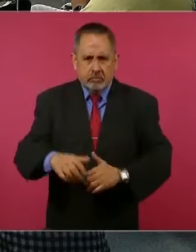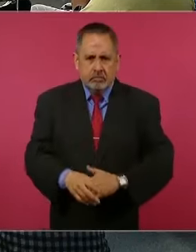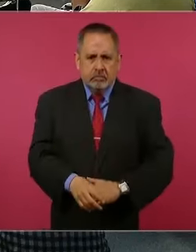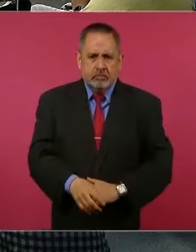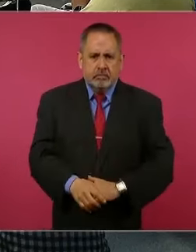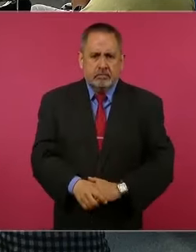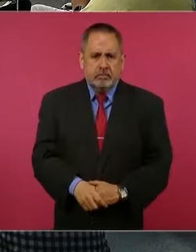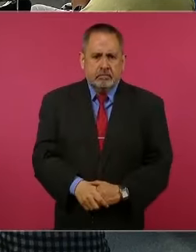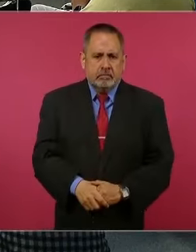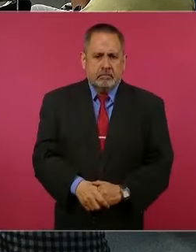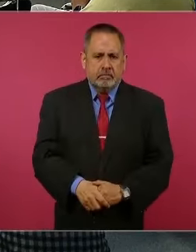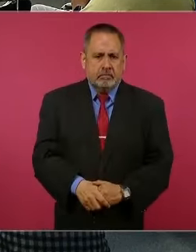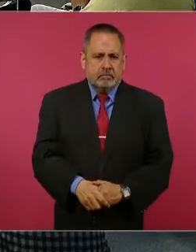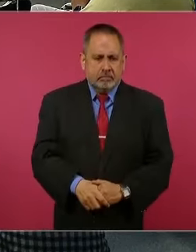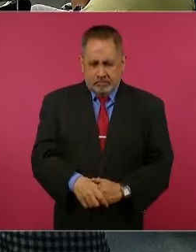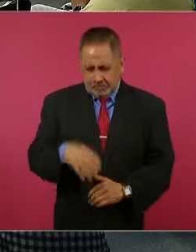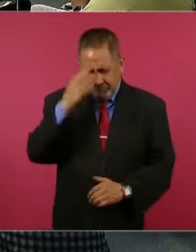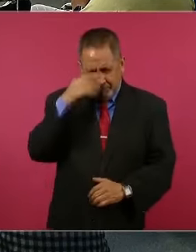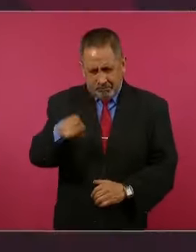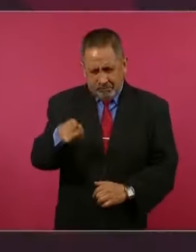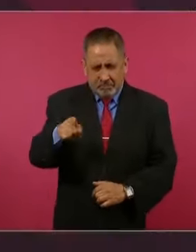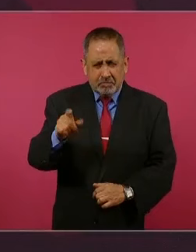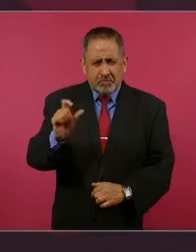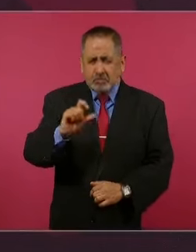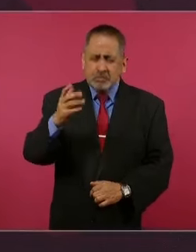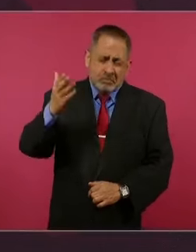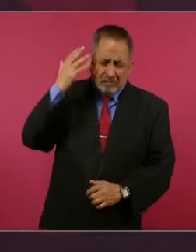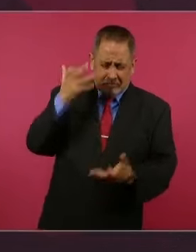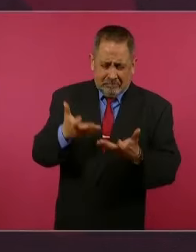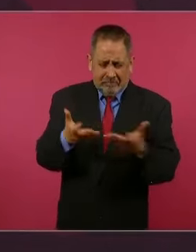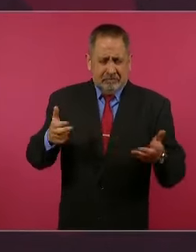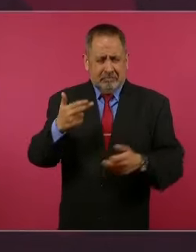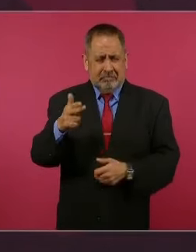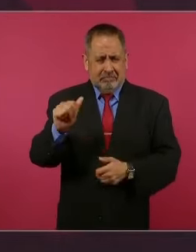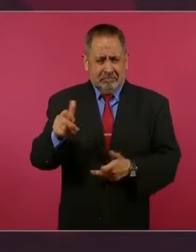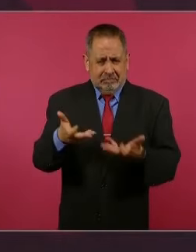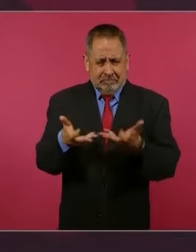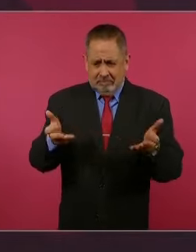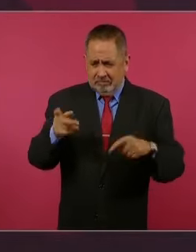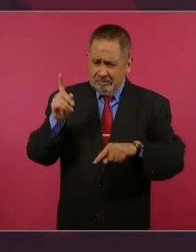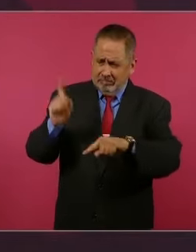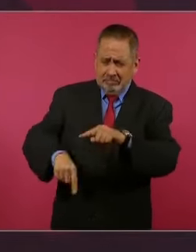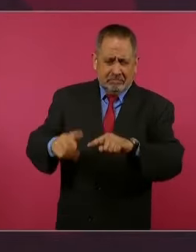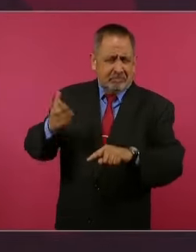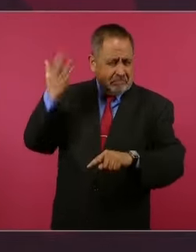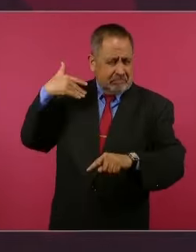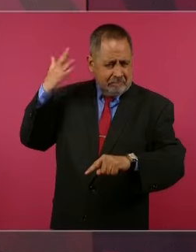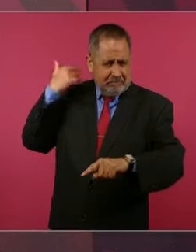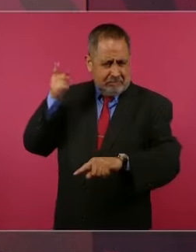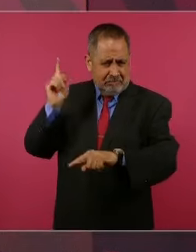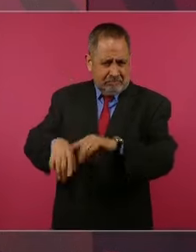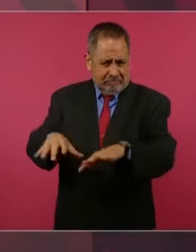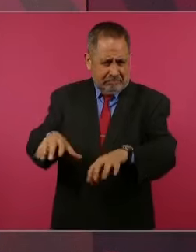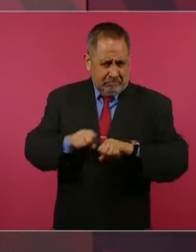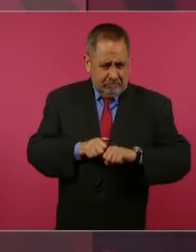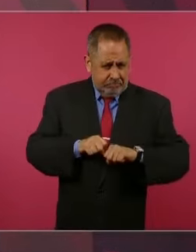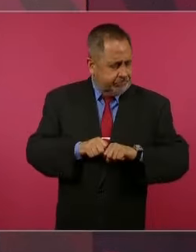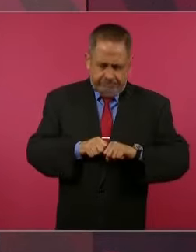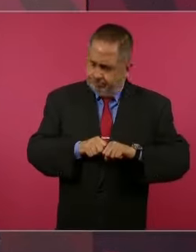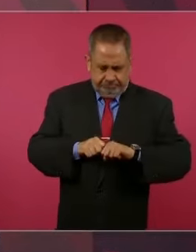a los yaques sabes cuántas hectáreas se les